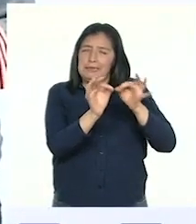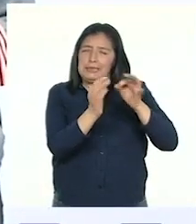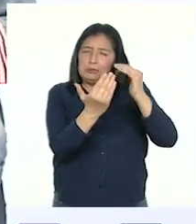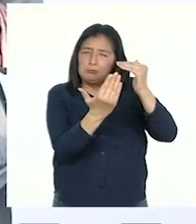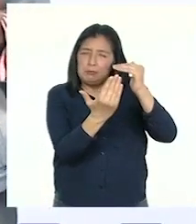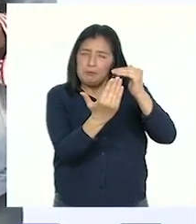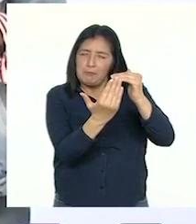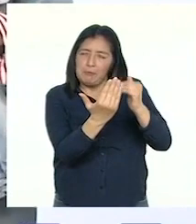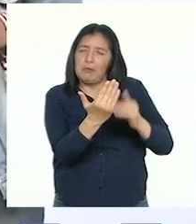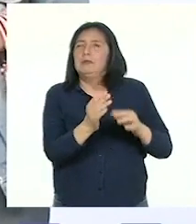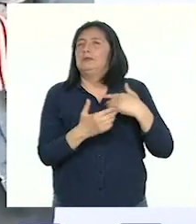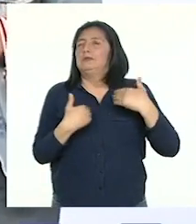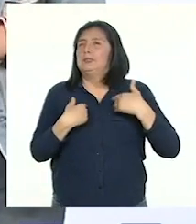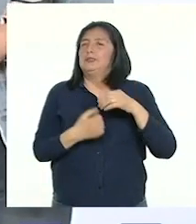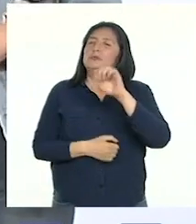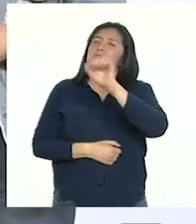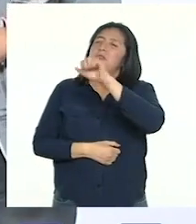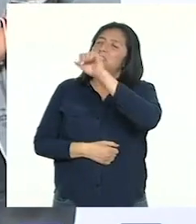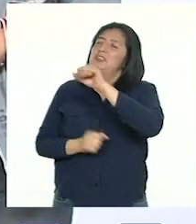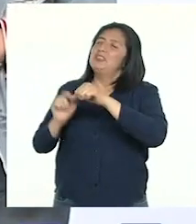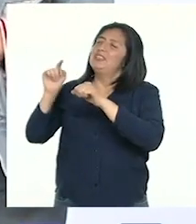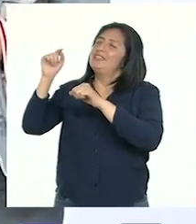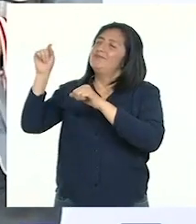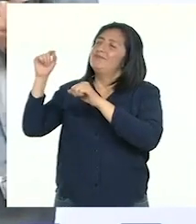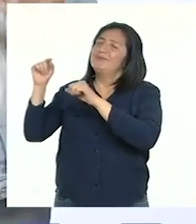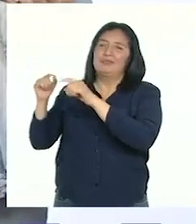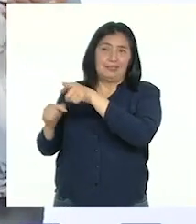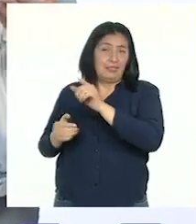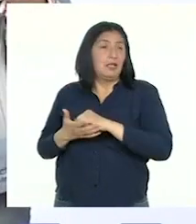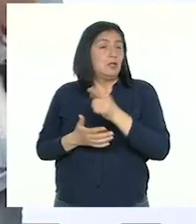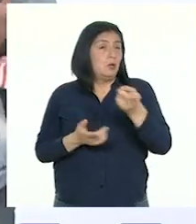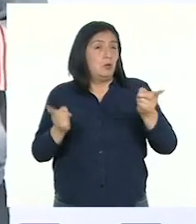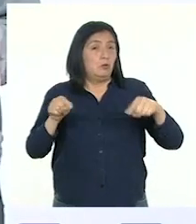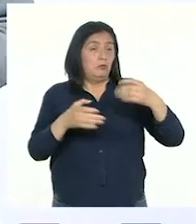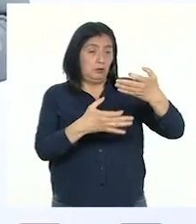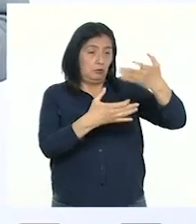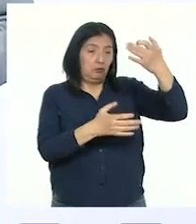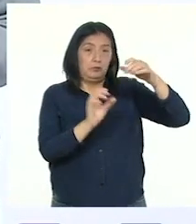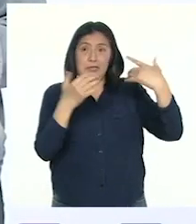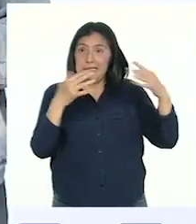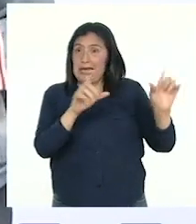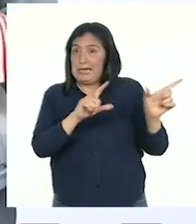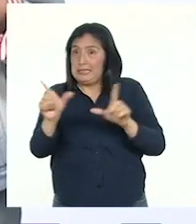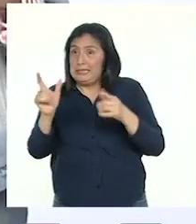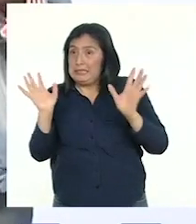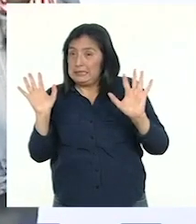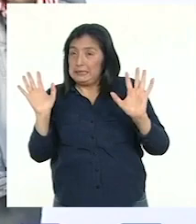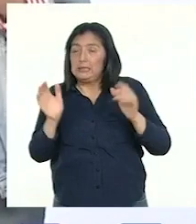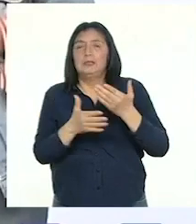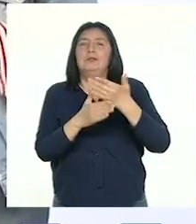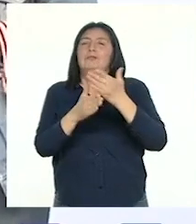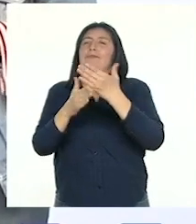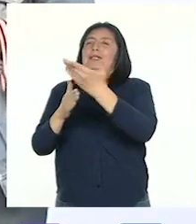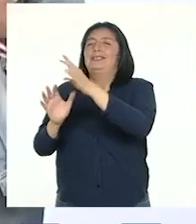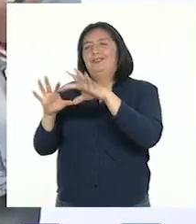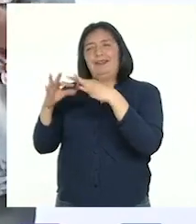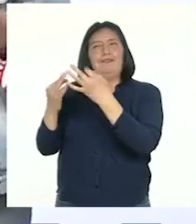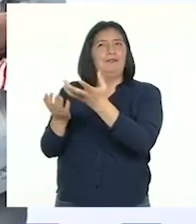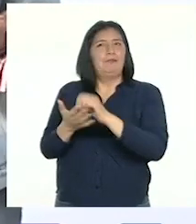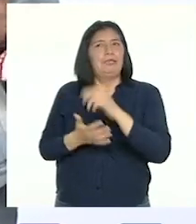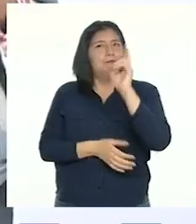detalladamente. Así podrán obtener un sí en cada uno de los criterios. Cuando sus fichas descriptivas estén listas, compártanlas con sus